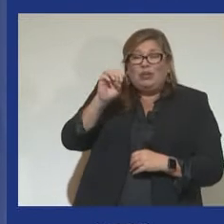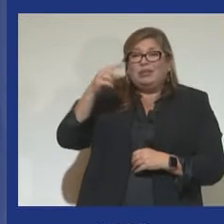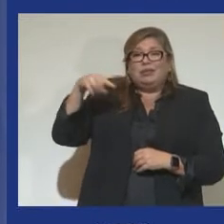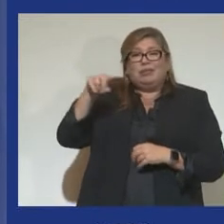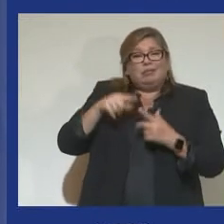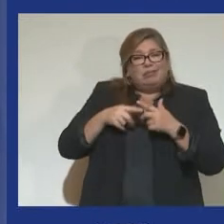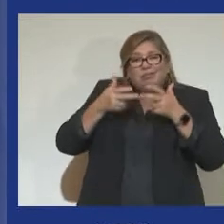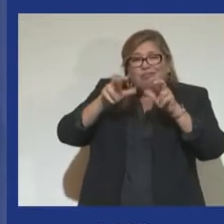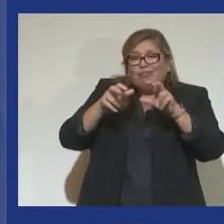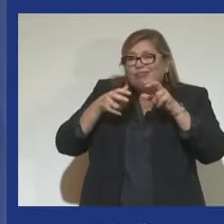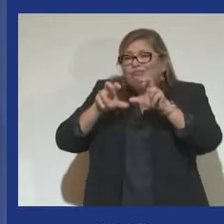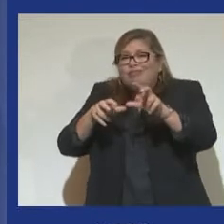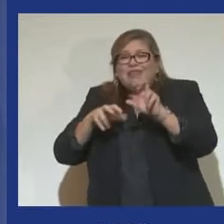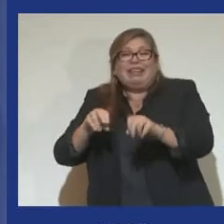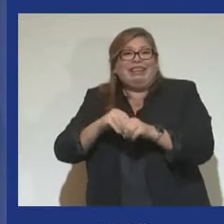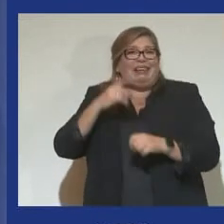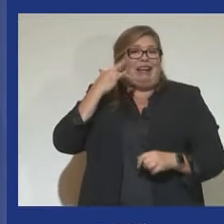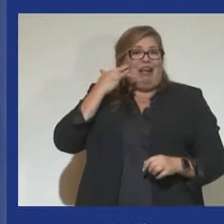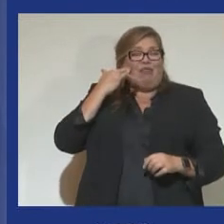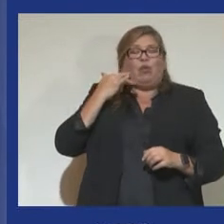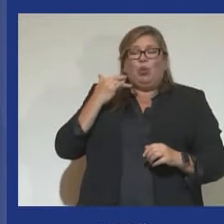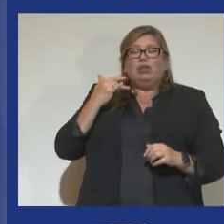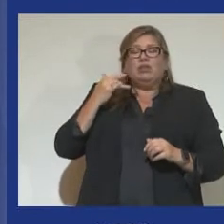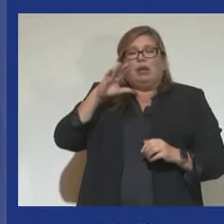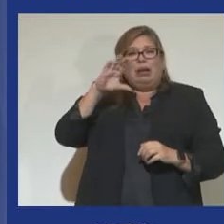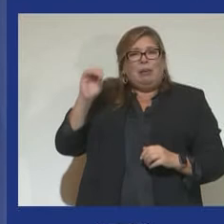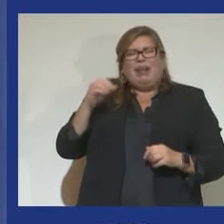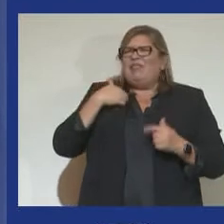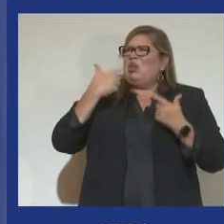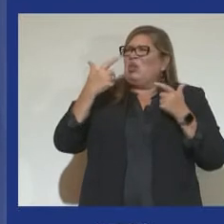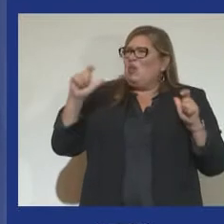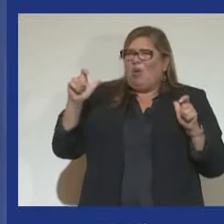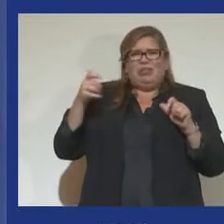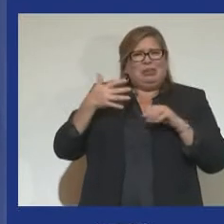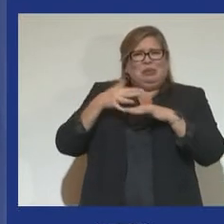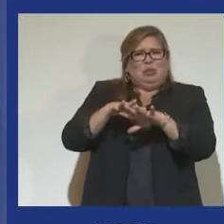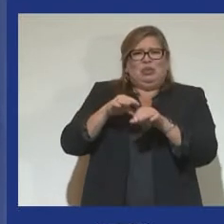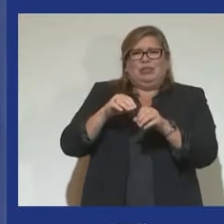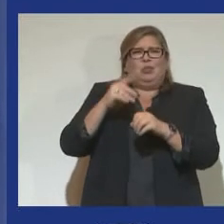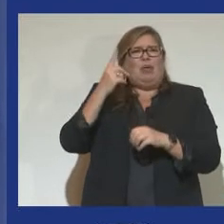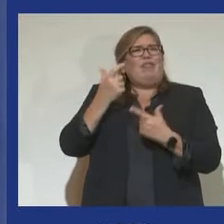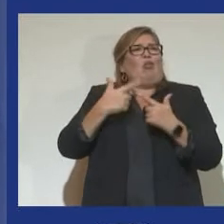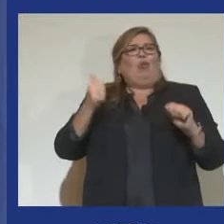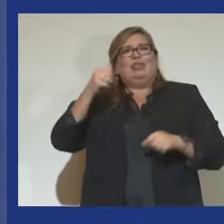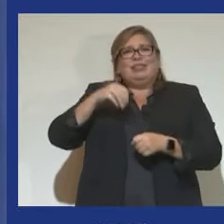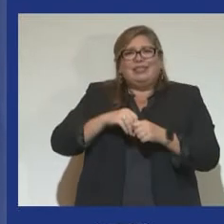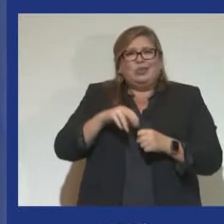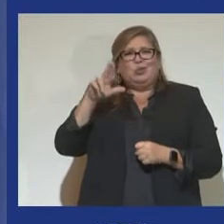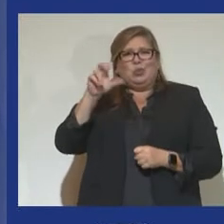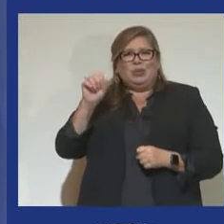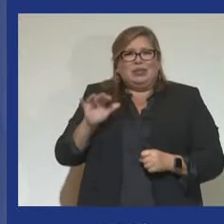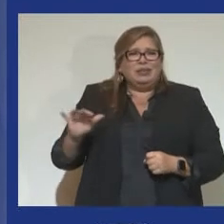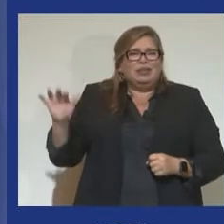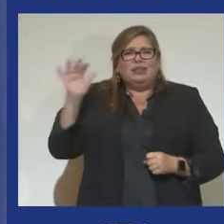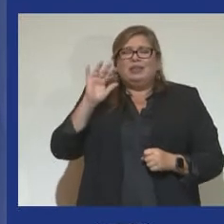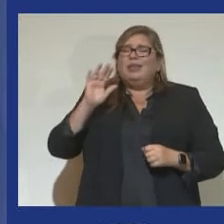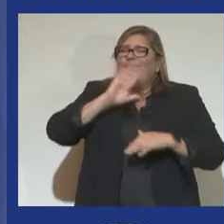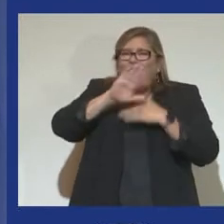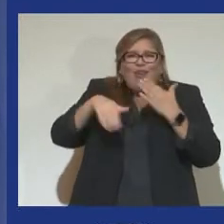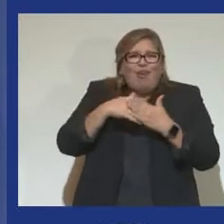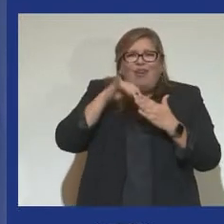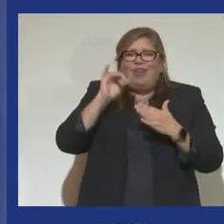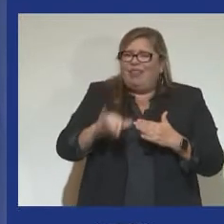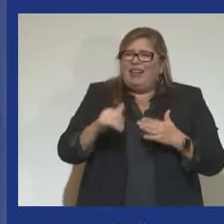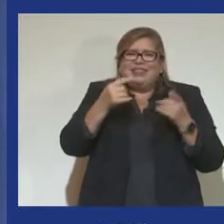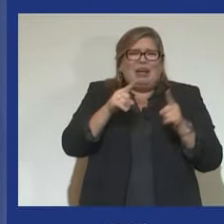de acciones de ventas y otras empresas una de una de las adquisiciones más grandes que se han hecho